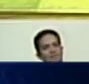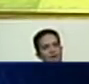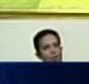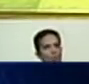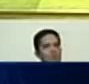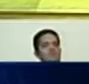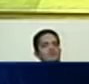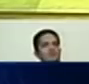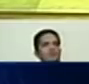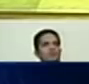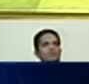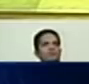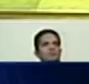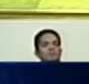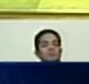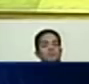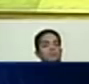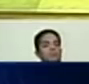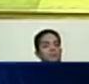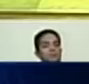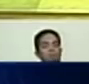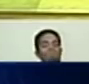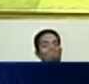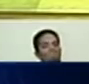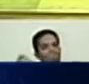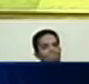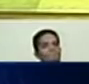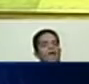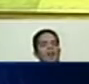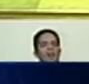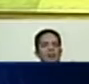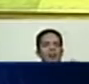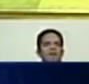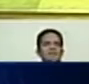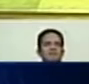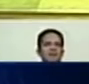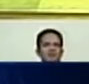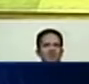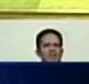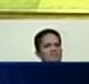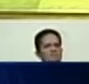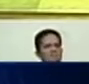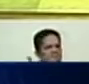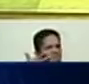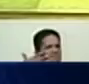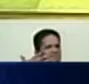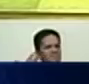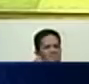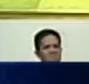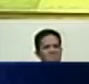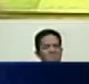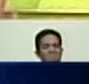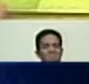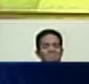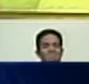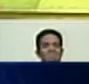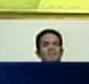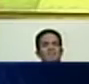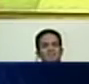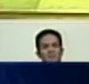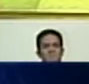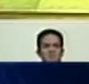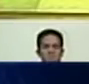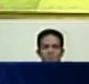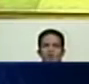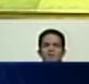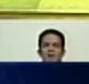Unidos, sumamente violatoria del derecho internacional, prepotente, además de veladora del plan